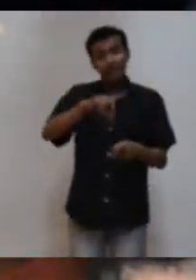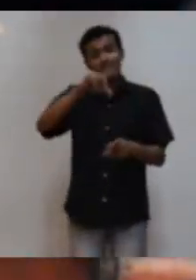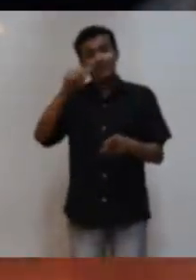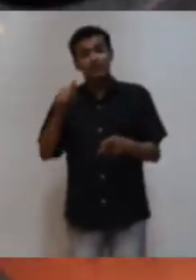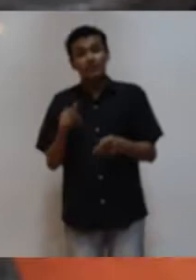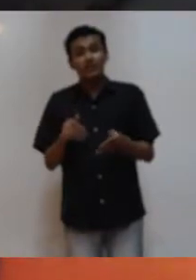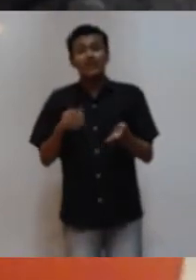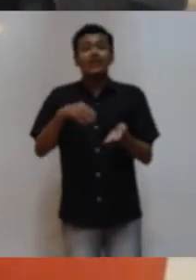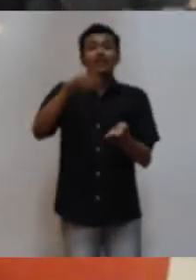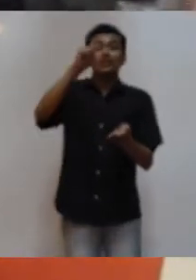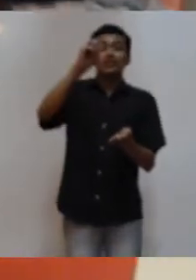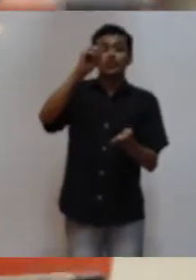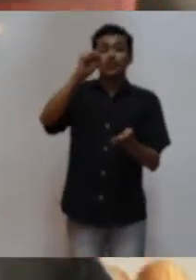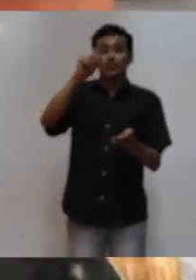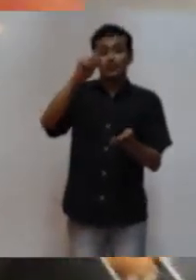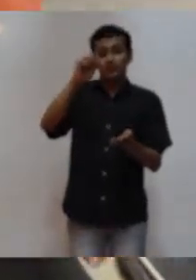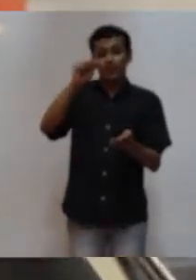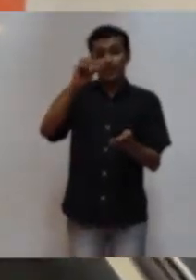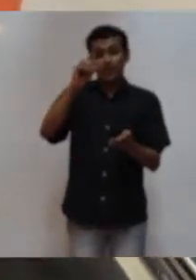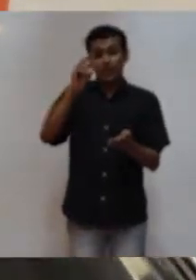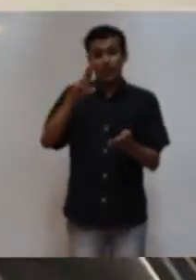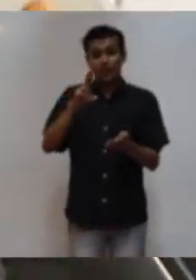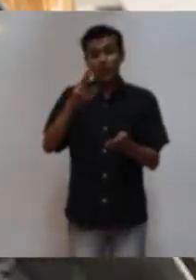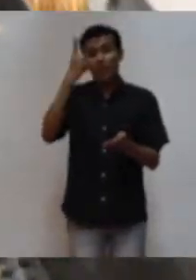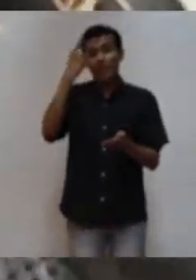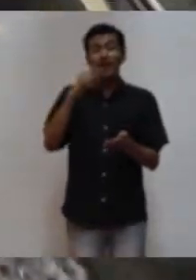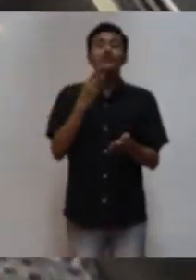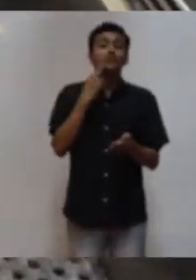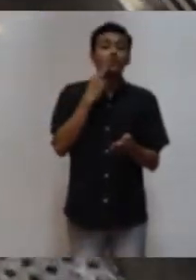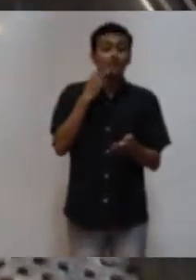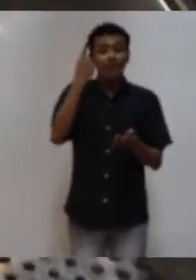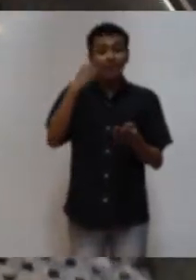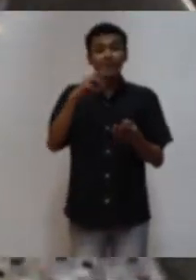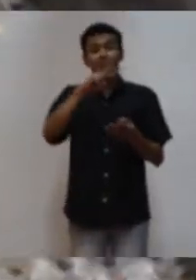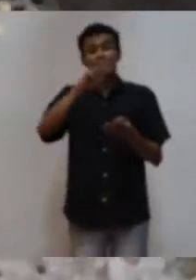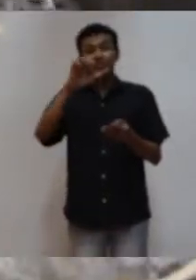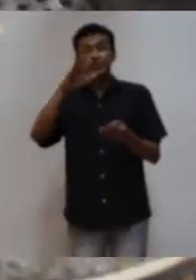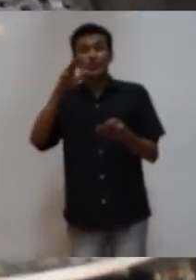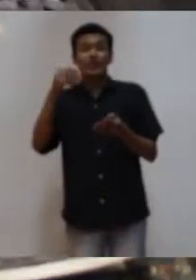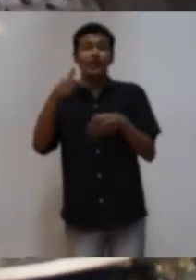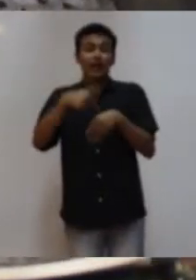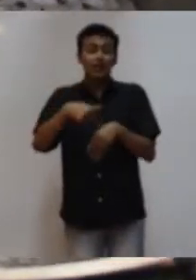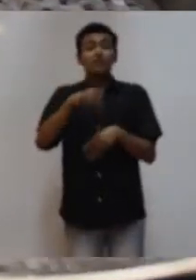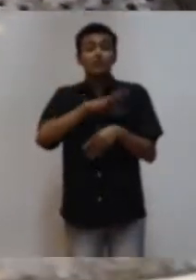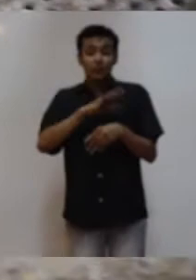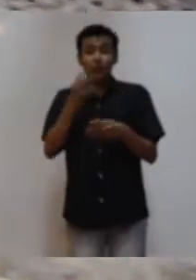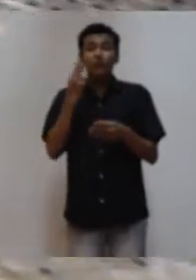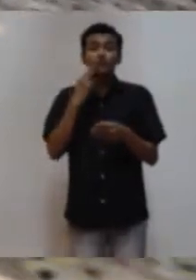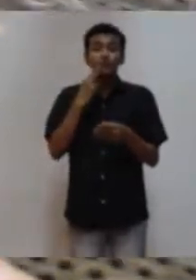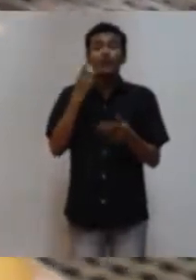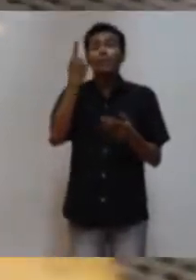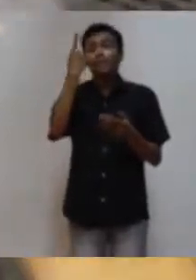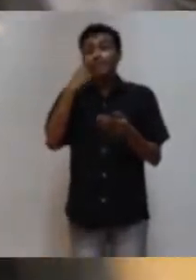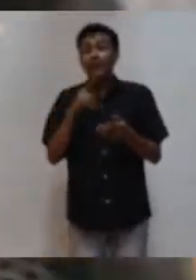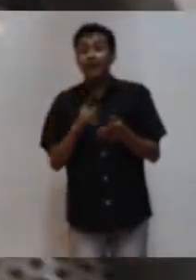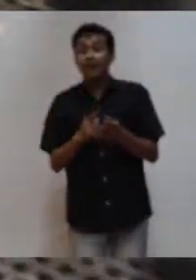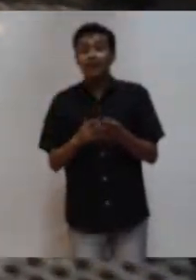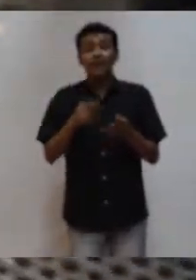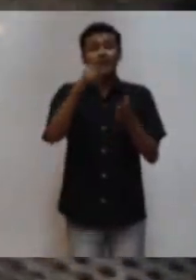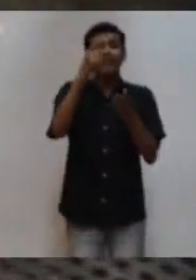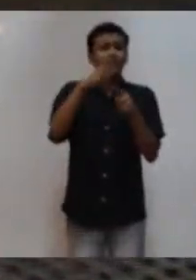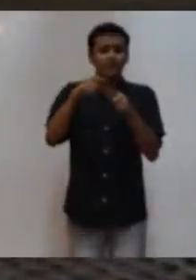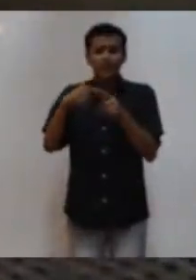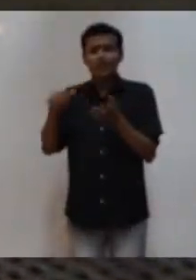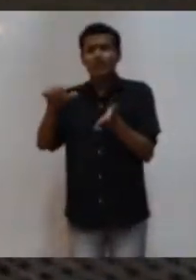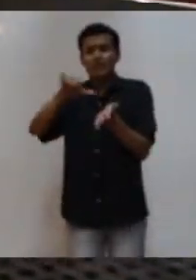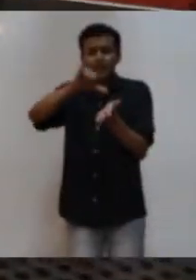tostadores de muestra con una capacidad máxima de 250 gramos con los cuales podemos descubrir los